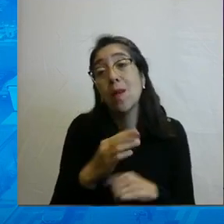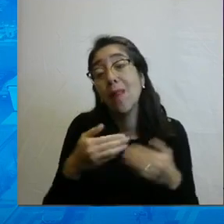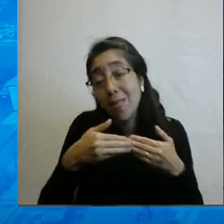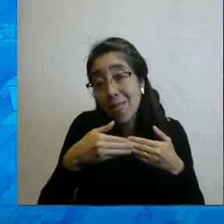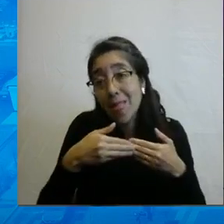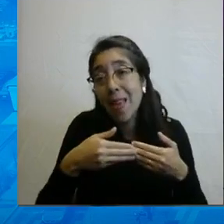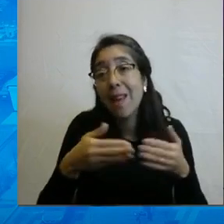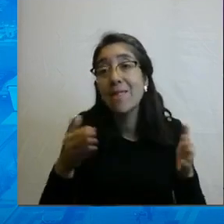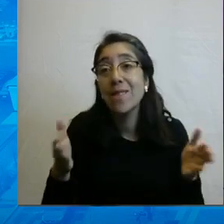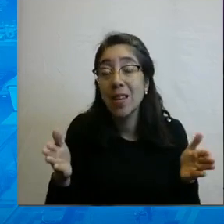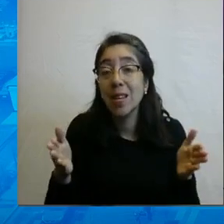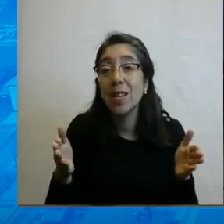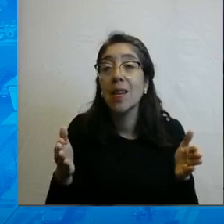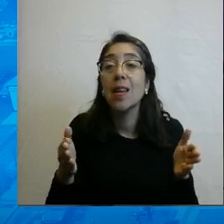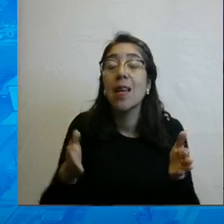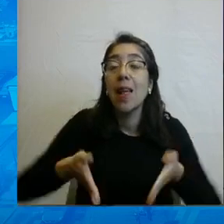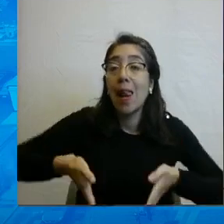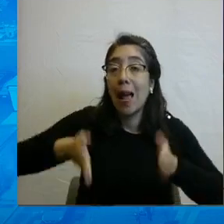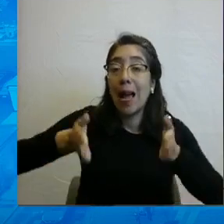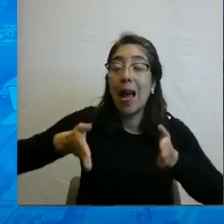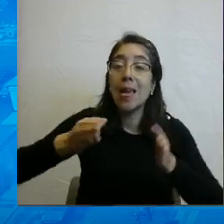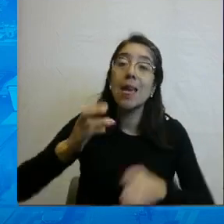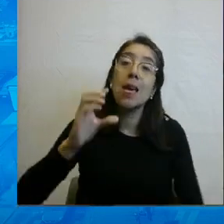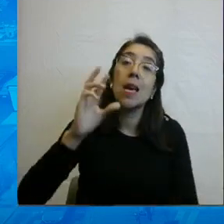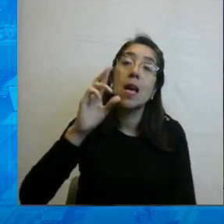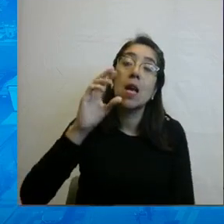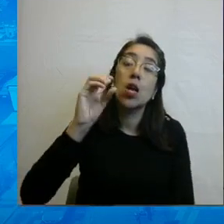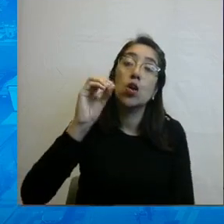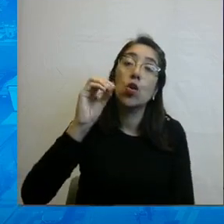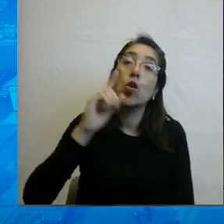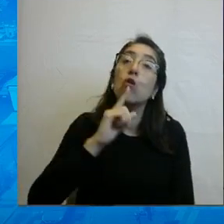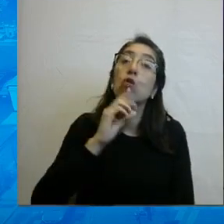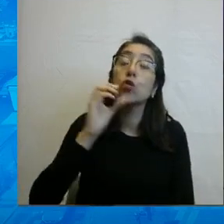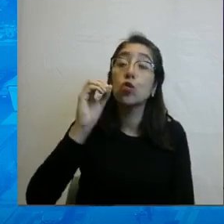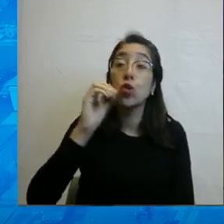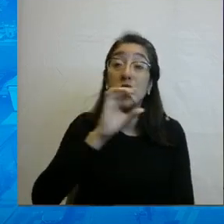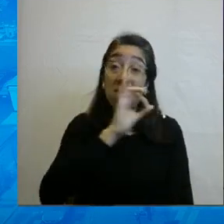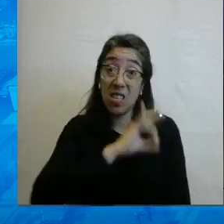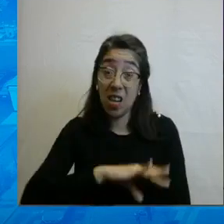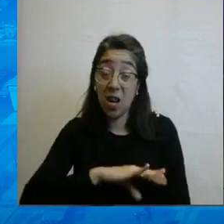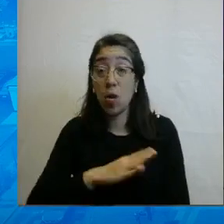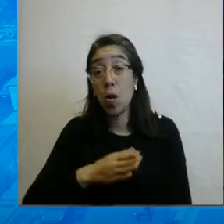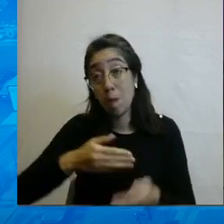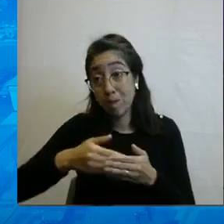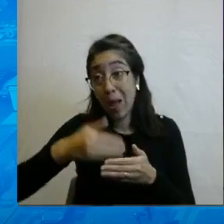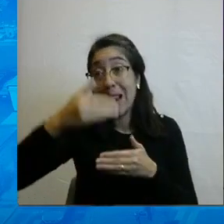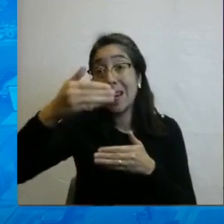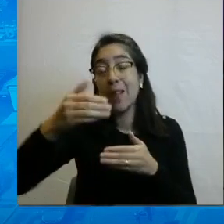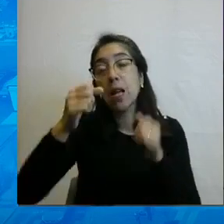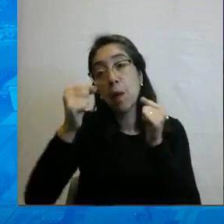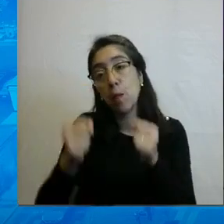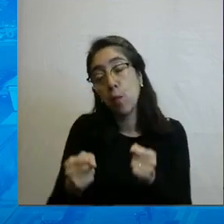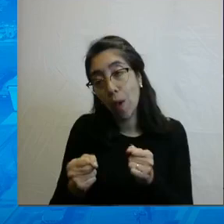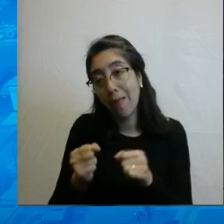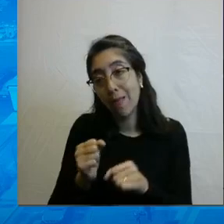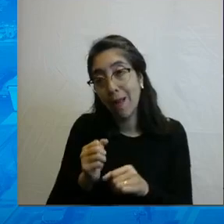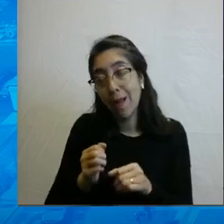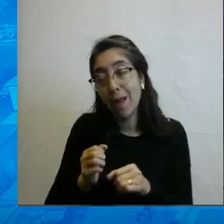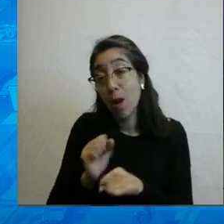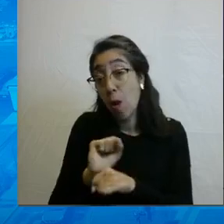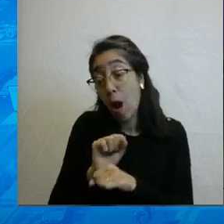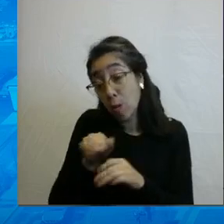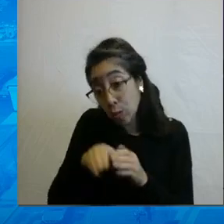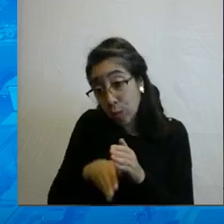Chileno hacia arriba y para que entren los autos a Pomayre. Ahora hay una delegación en Pomayre, sí